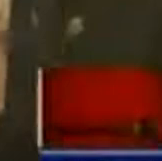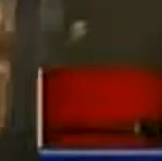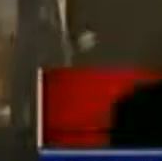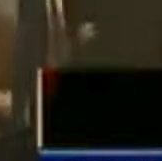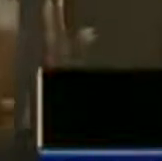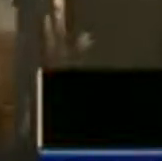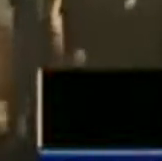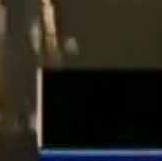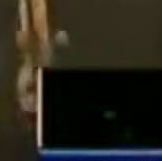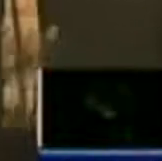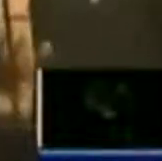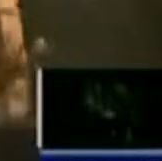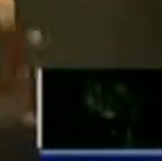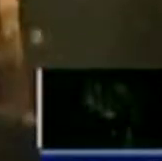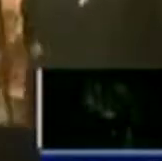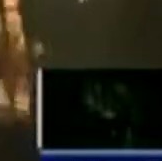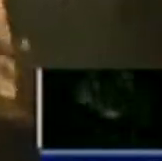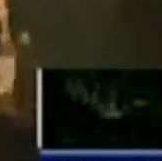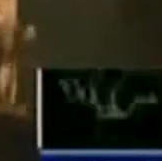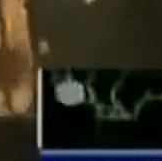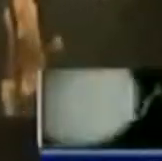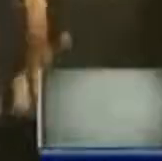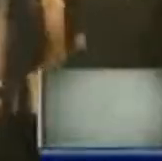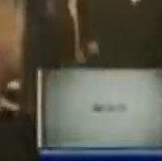suavecito metros suavecito